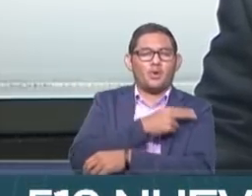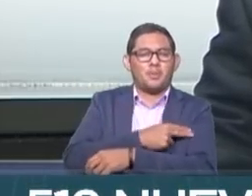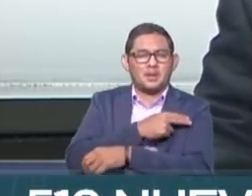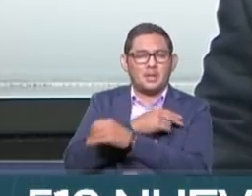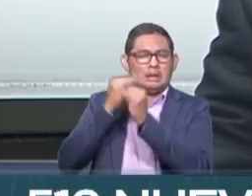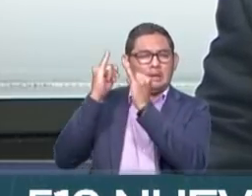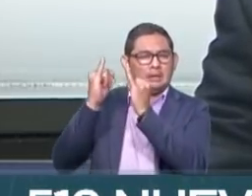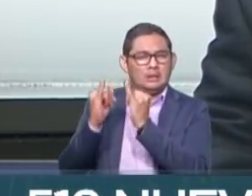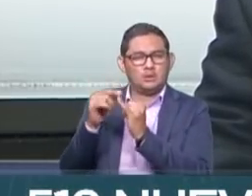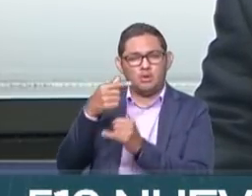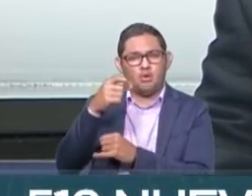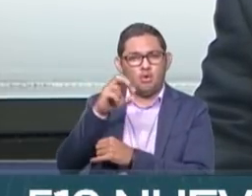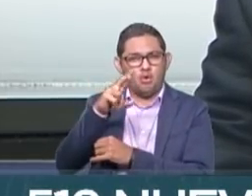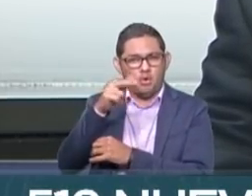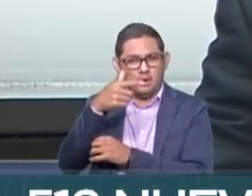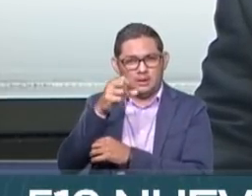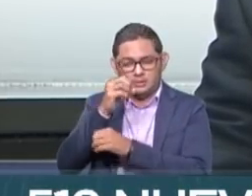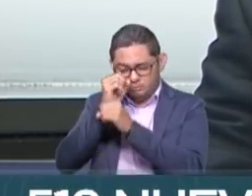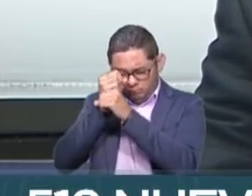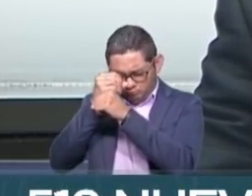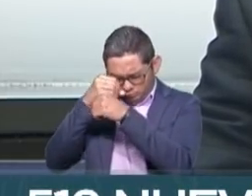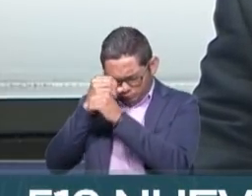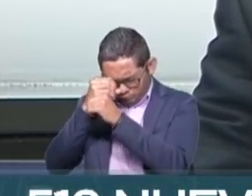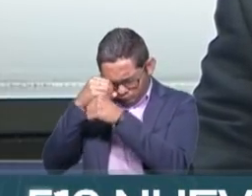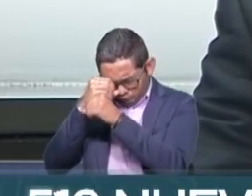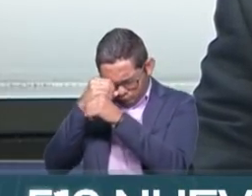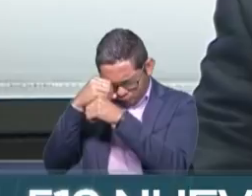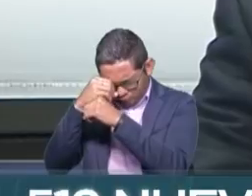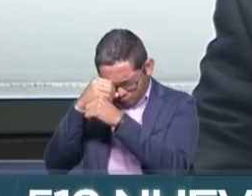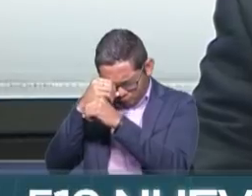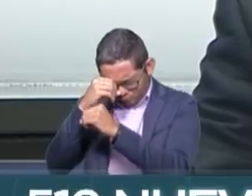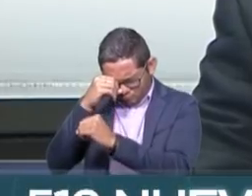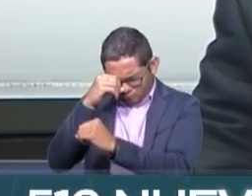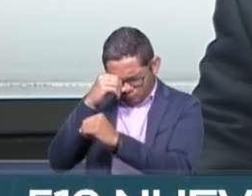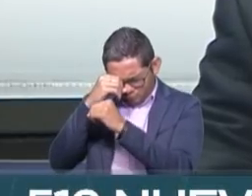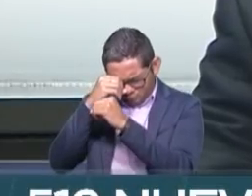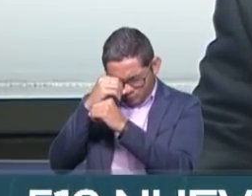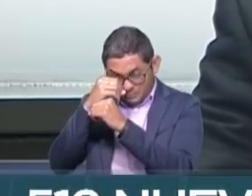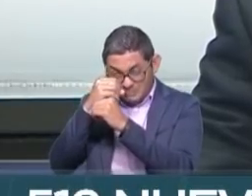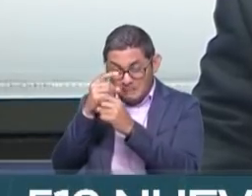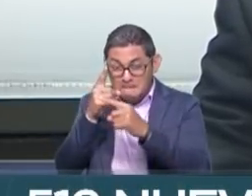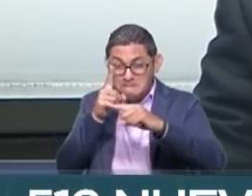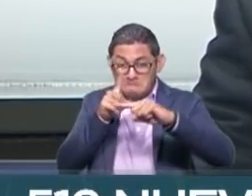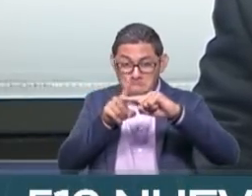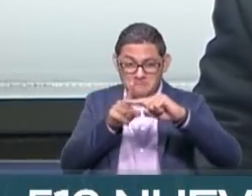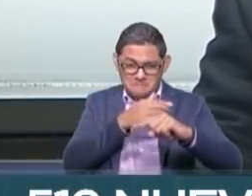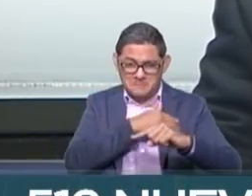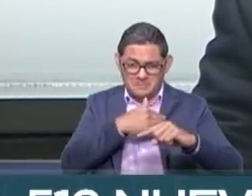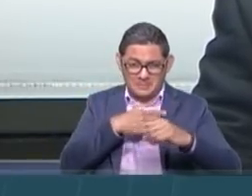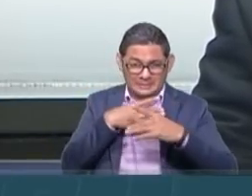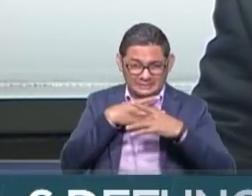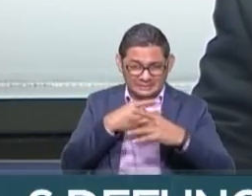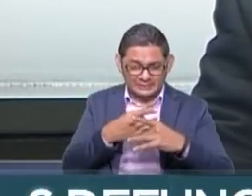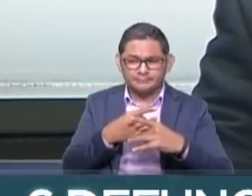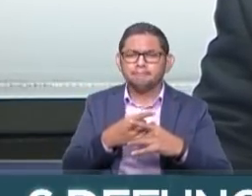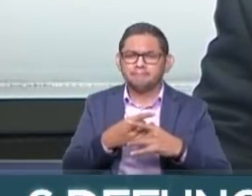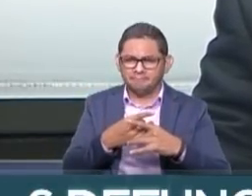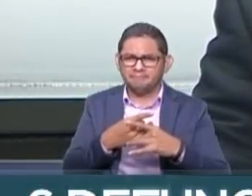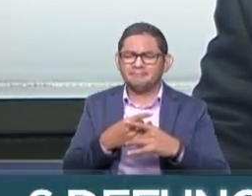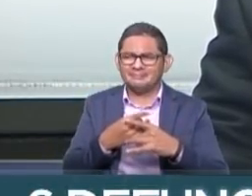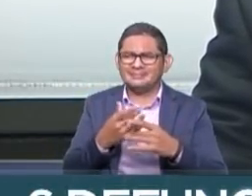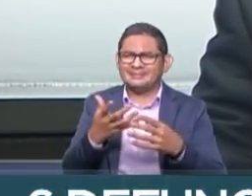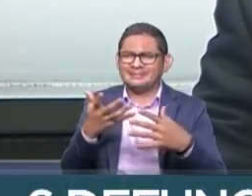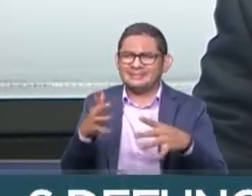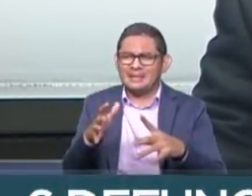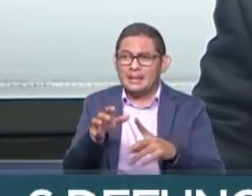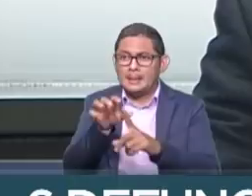Gorgas y la vigilancia epidemiológica que lleva el sistema de salud, se han detectado un